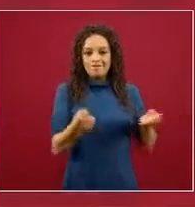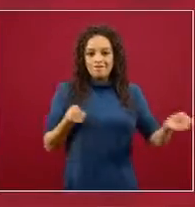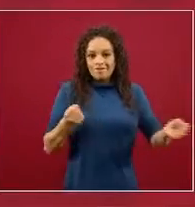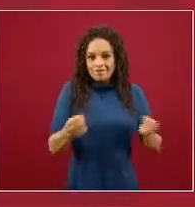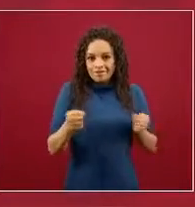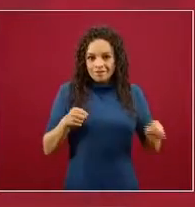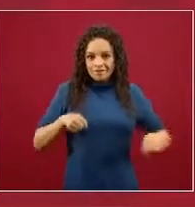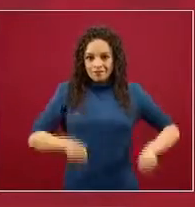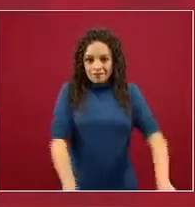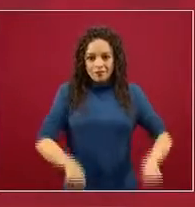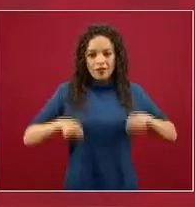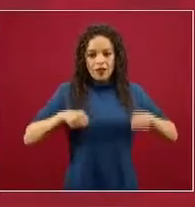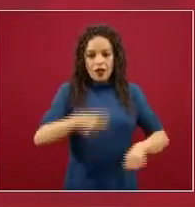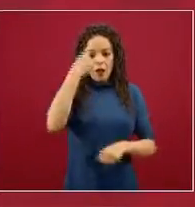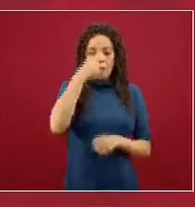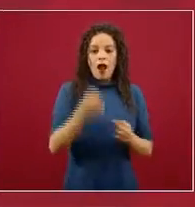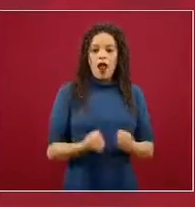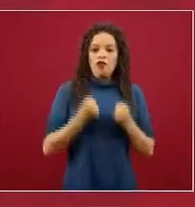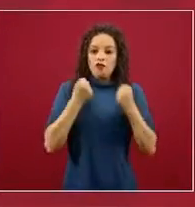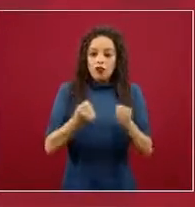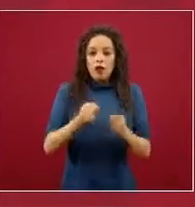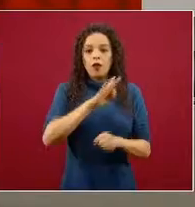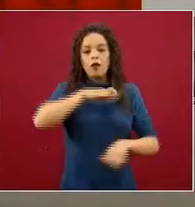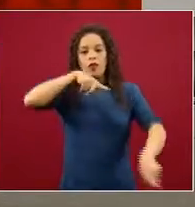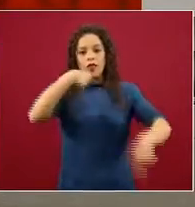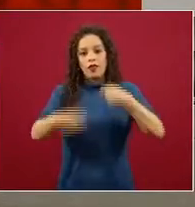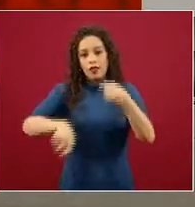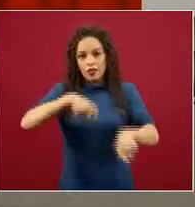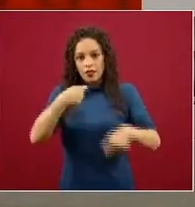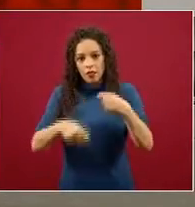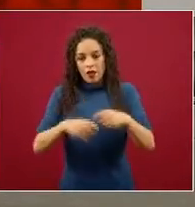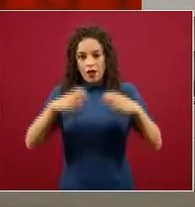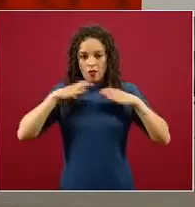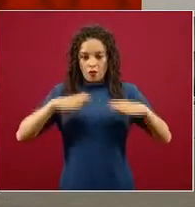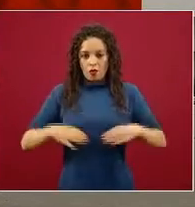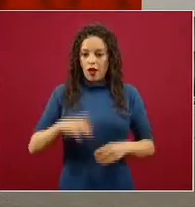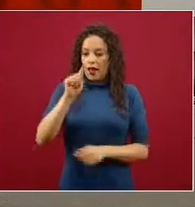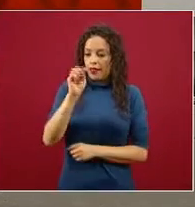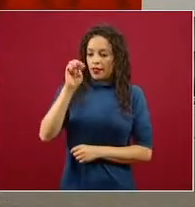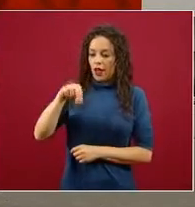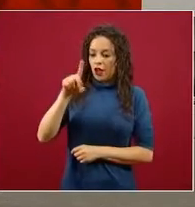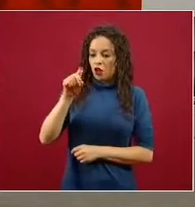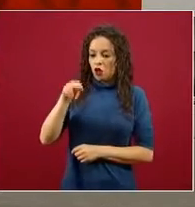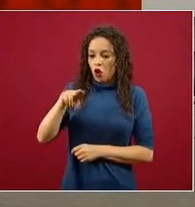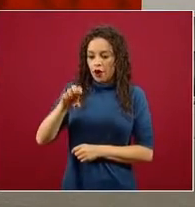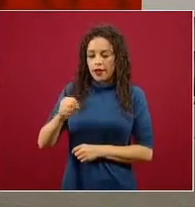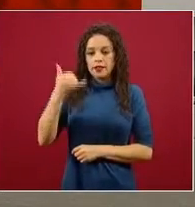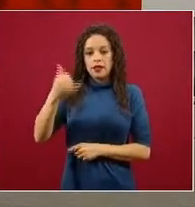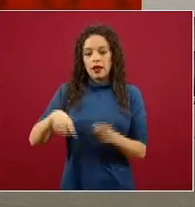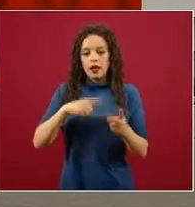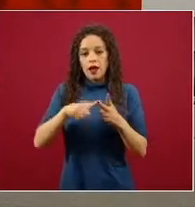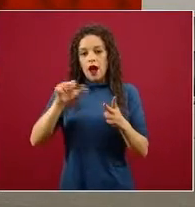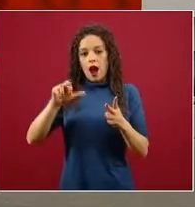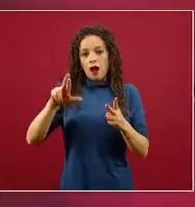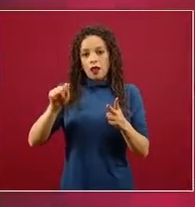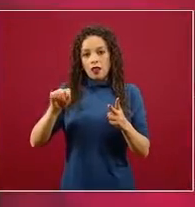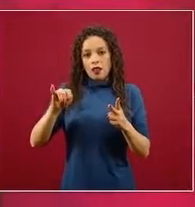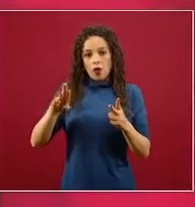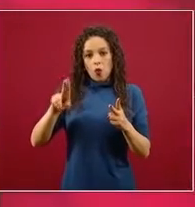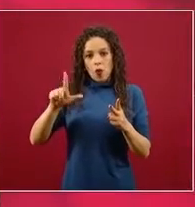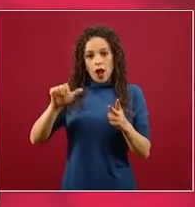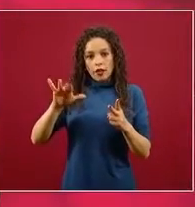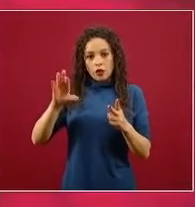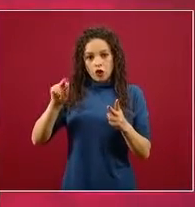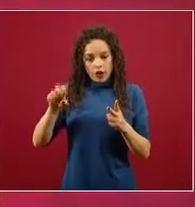fuerza, para recuperar la flexibilidad de los tendones y la movilidad de las articulaciones. Esto es muy común en